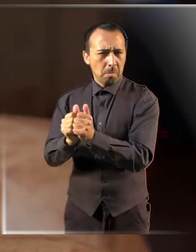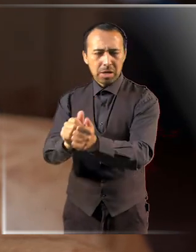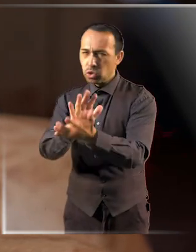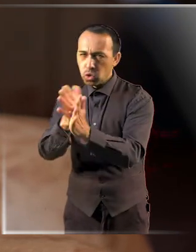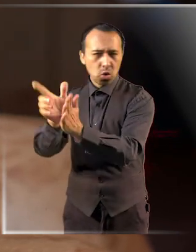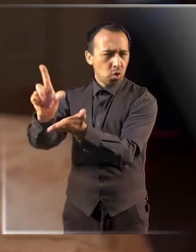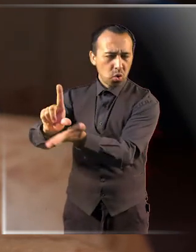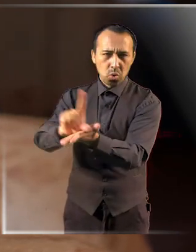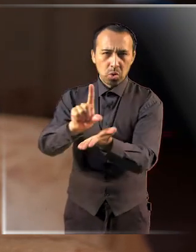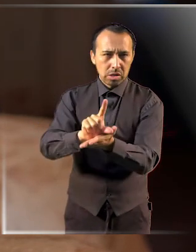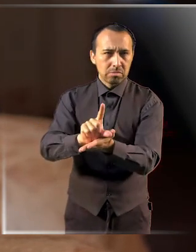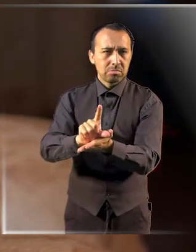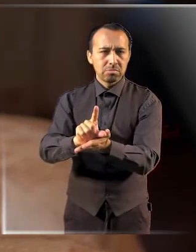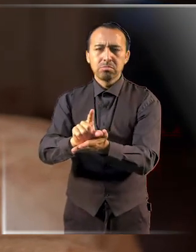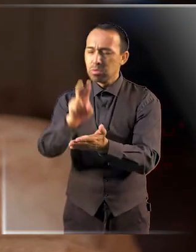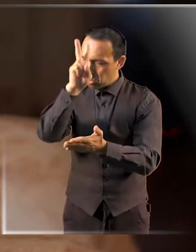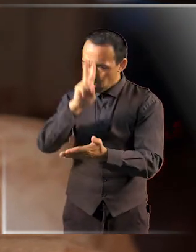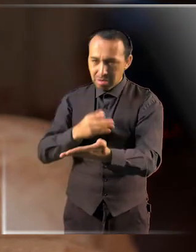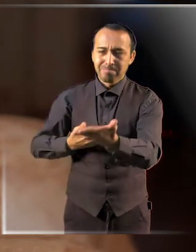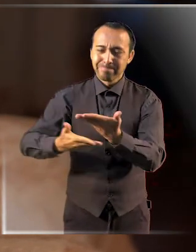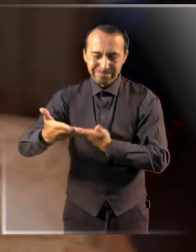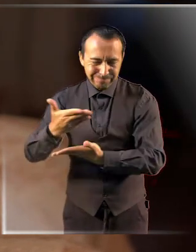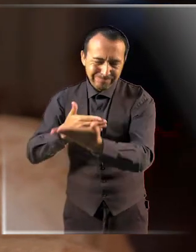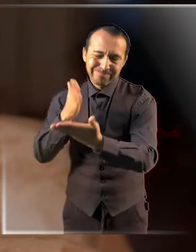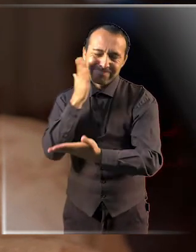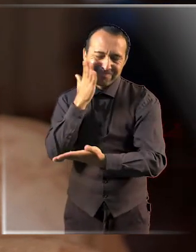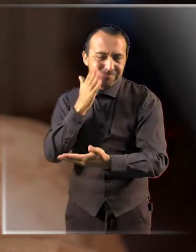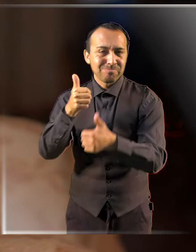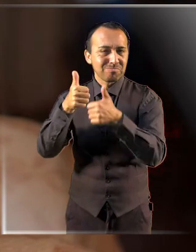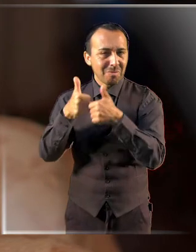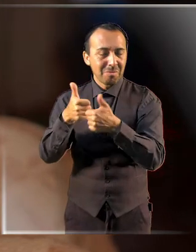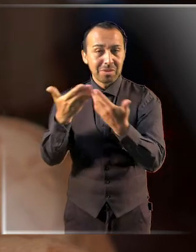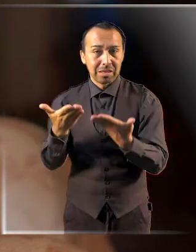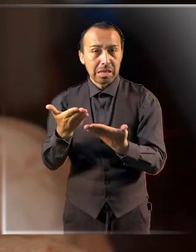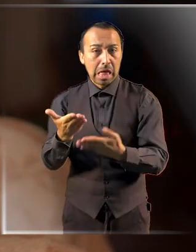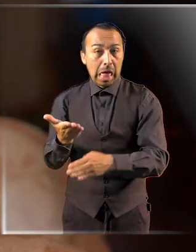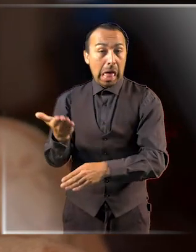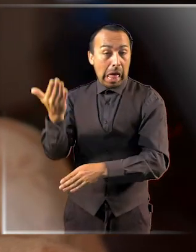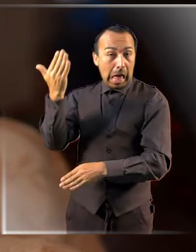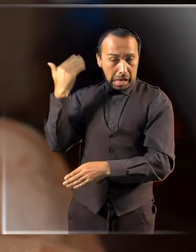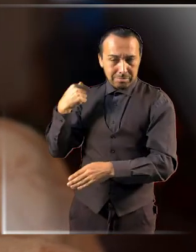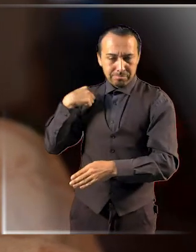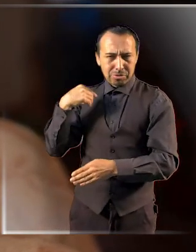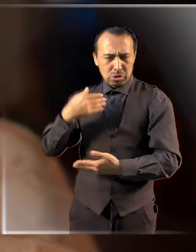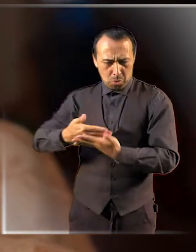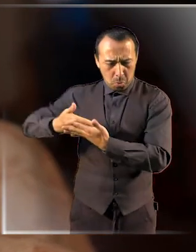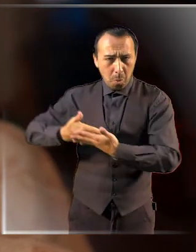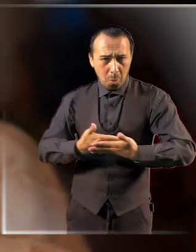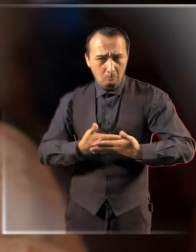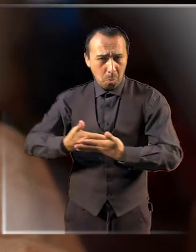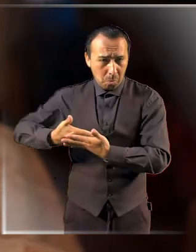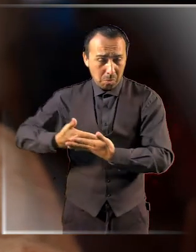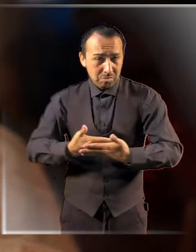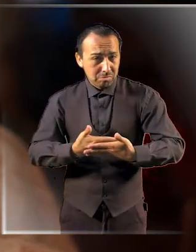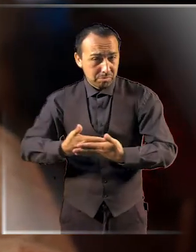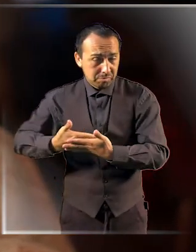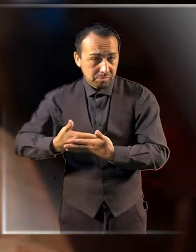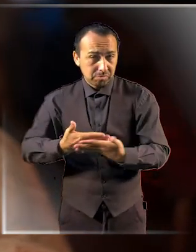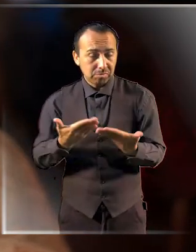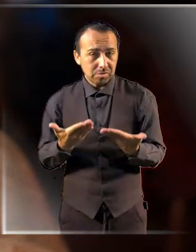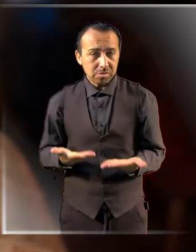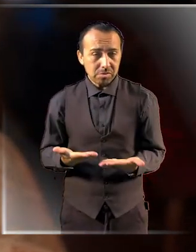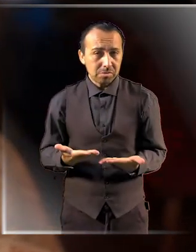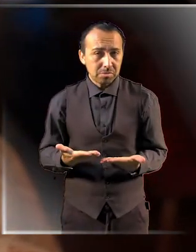todos lados. Yo lo quiero, igual lo llevamos bien. Antes, cuando estaba chiquitito,